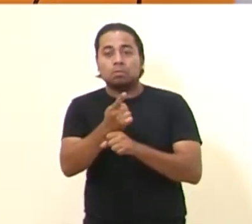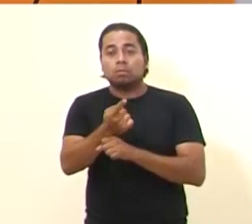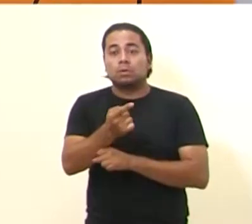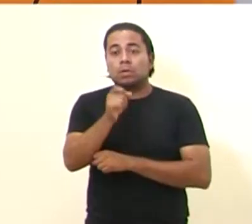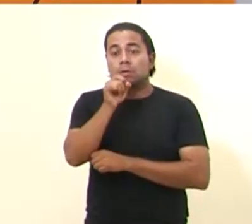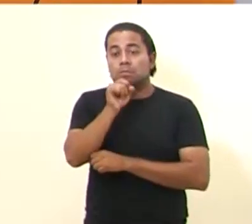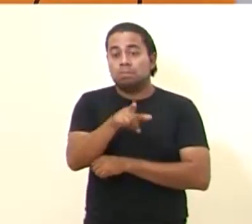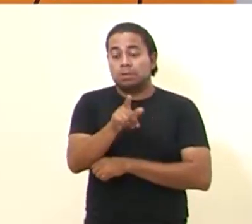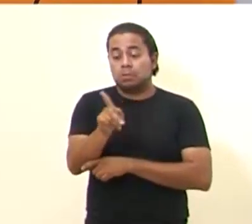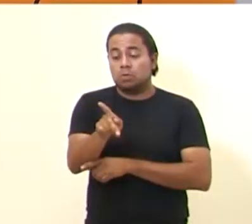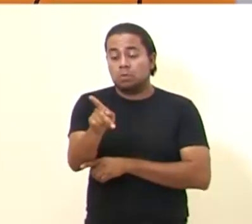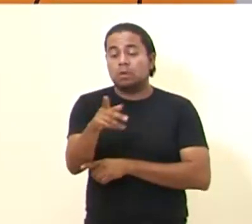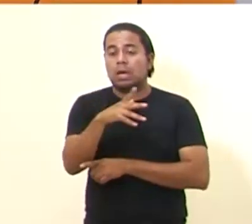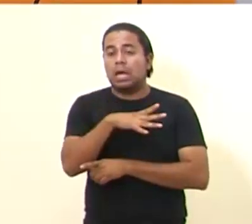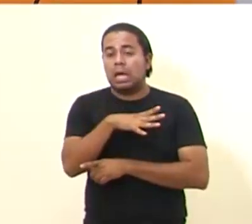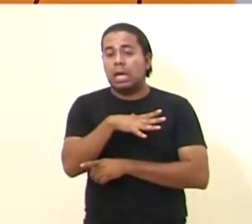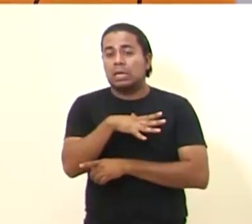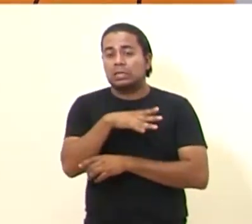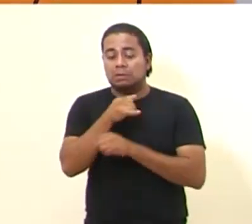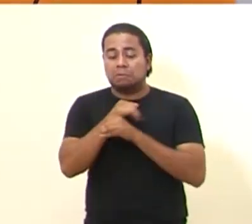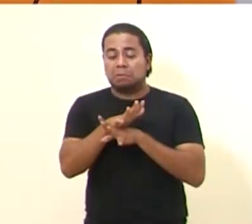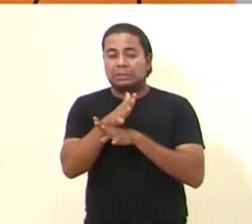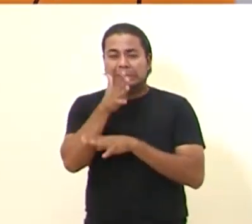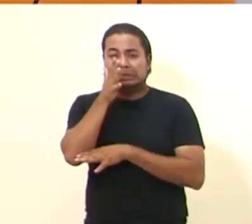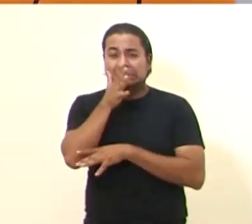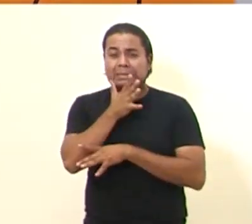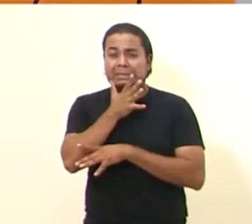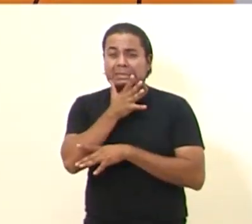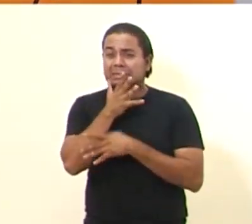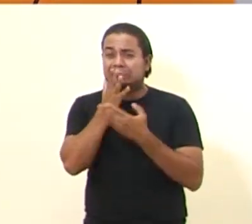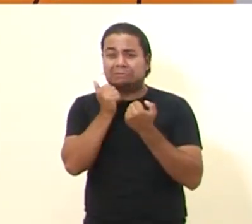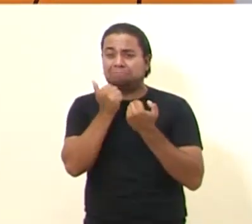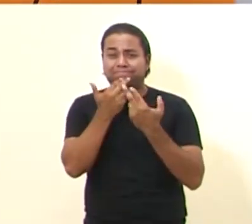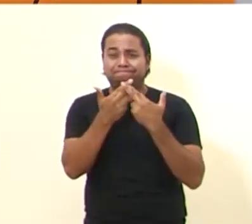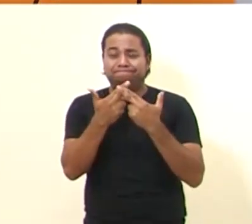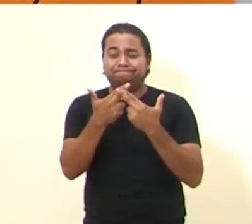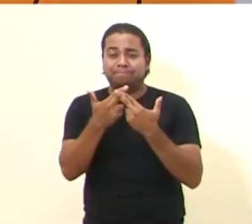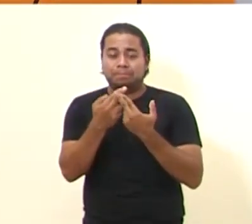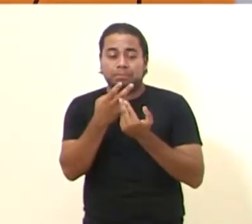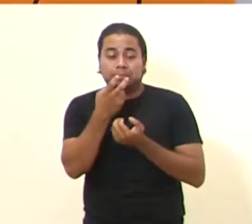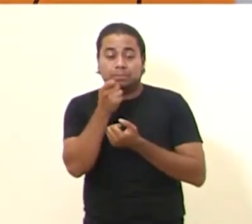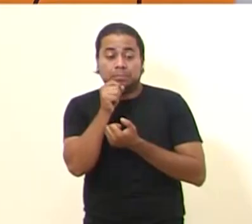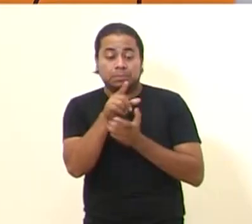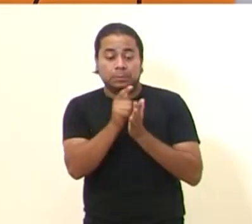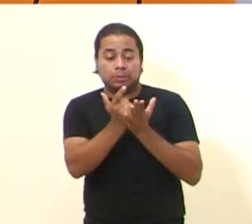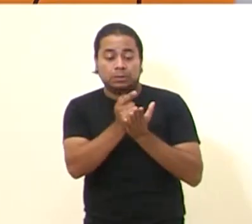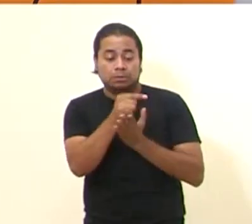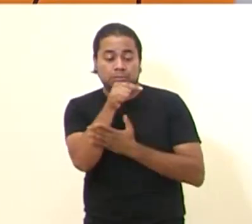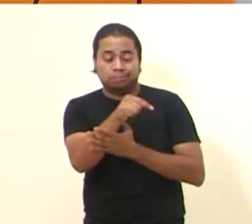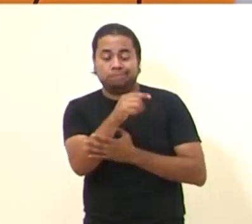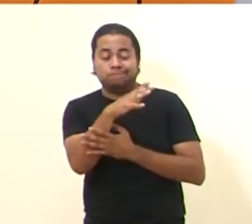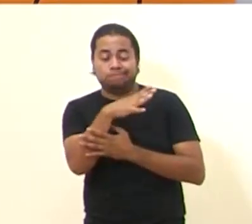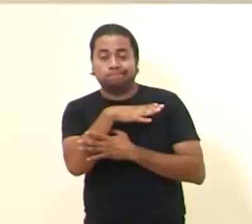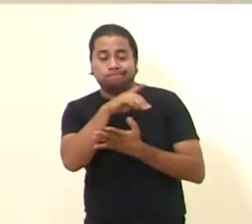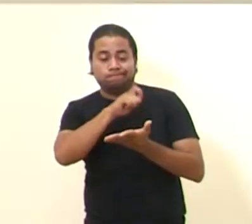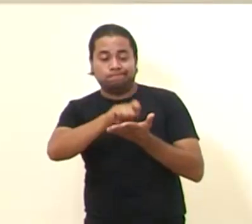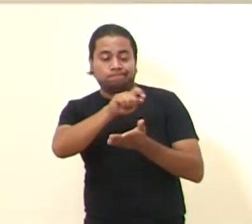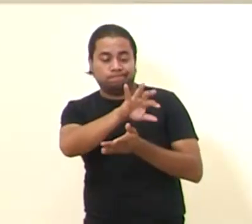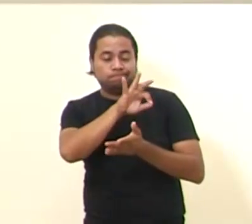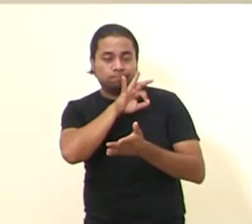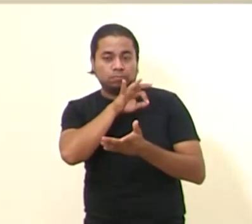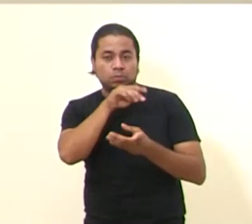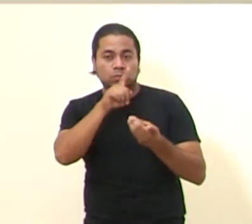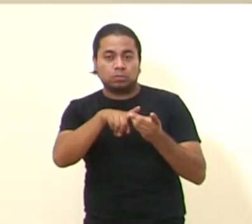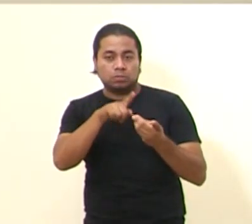realmente de este pueblo hay poca información. Entonces, De este mismo libro saqué la información acerca de